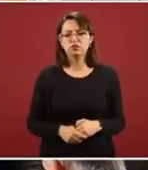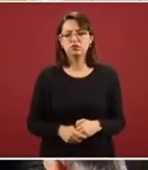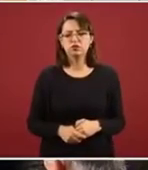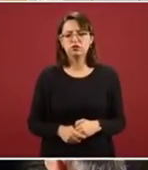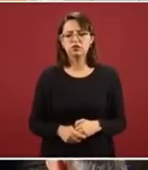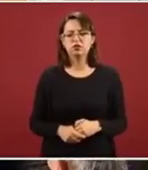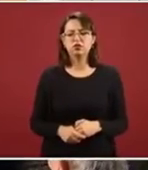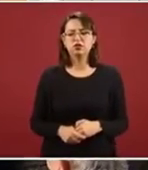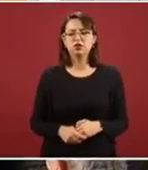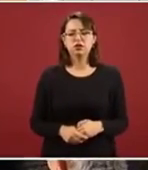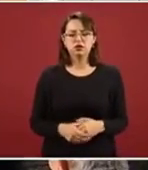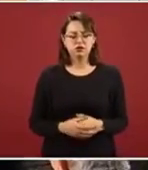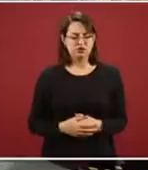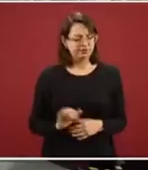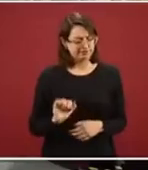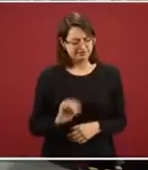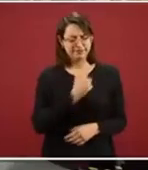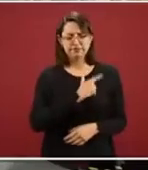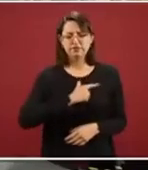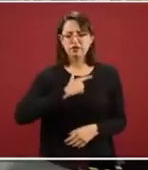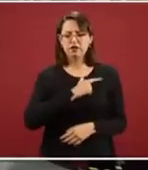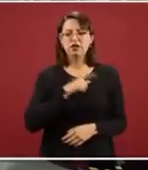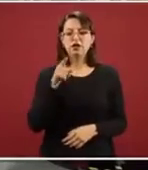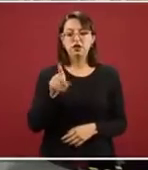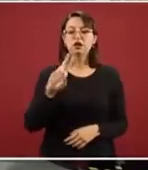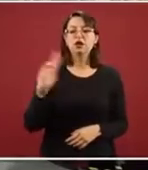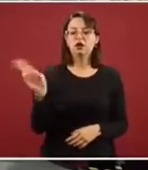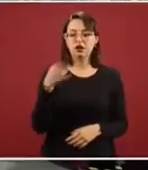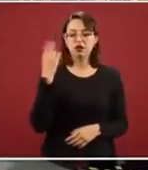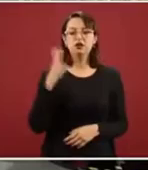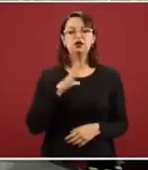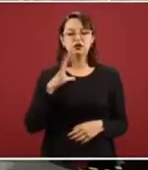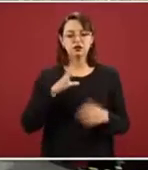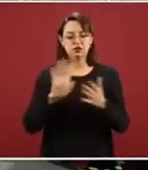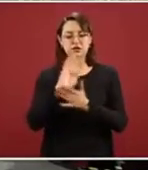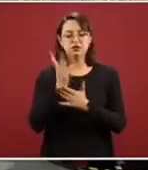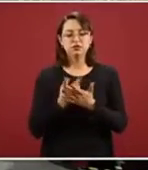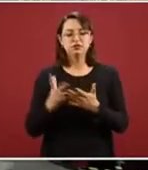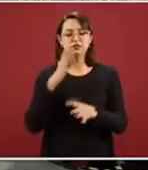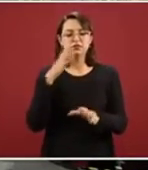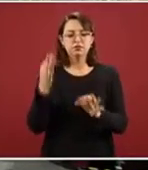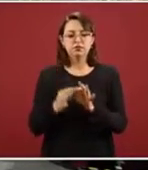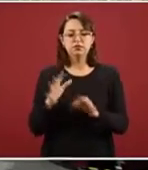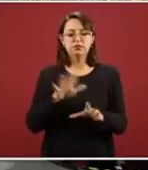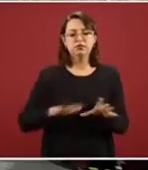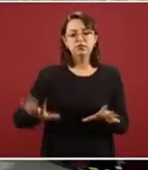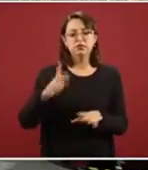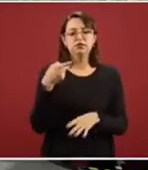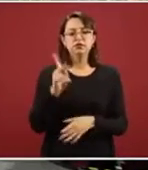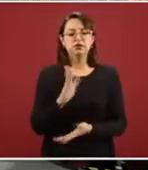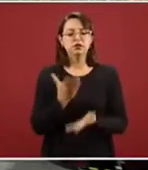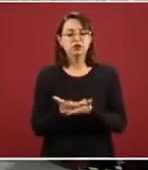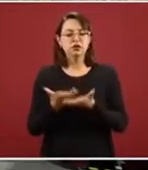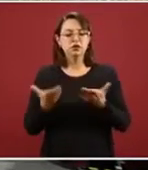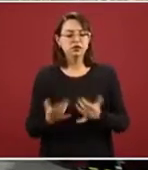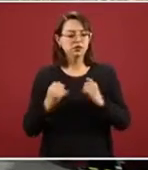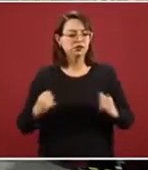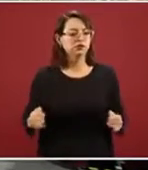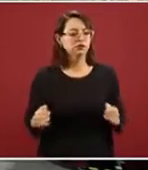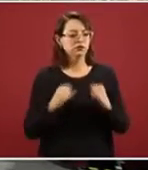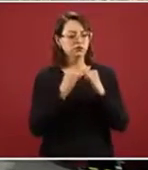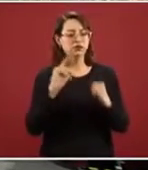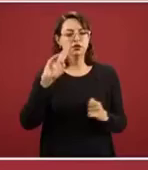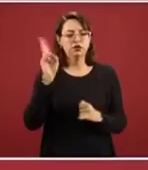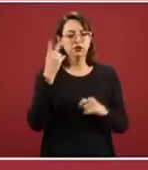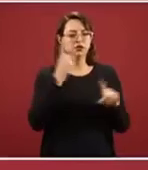Con gusto. La Universidad de Anáhuac tiene ese programa de responsabilidad social, pero hoy muchas instituciones educativas,